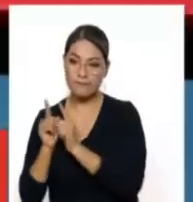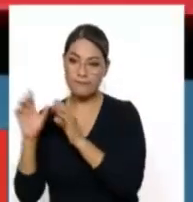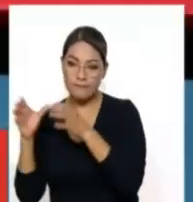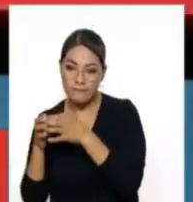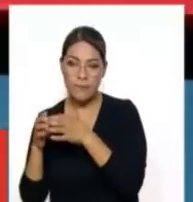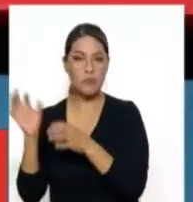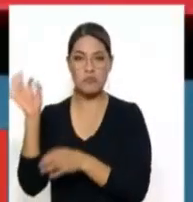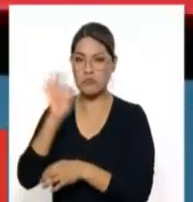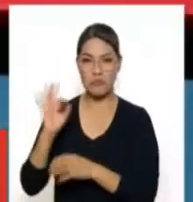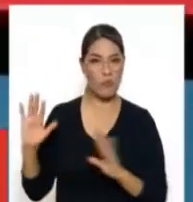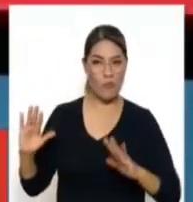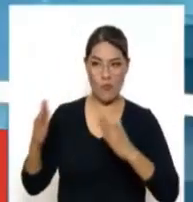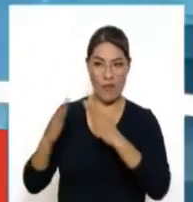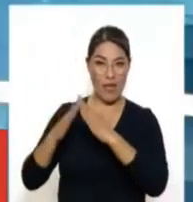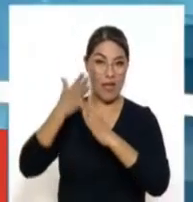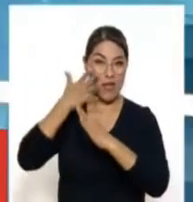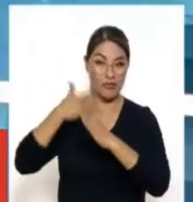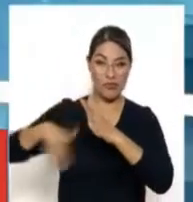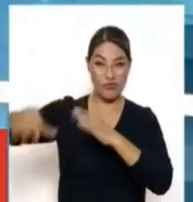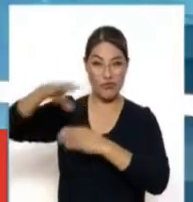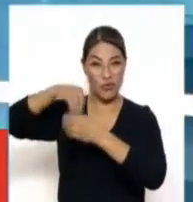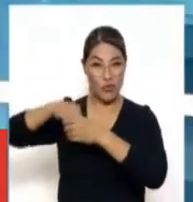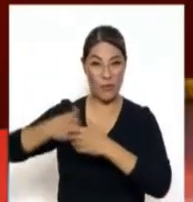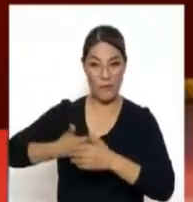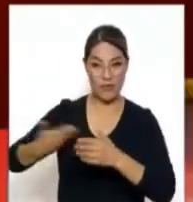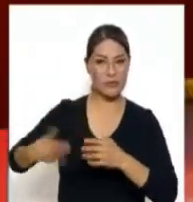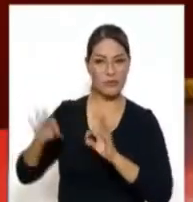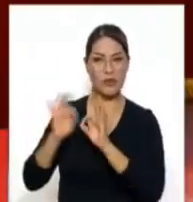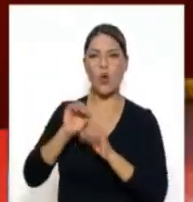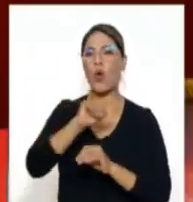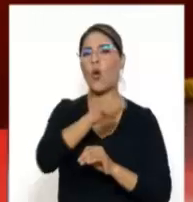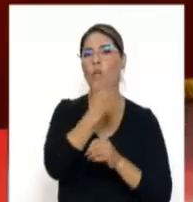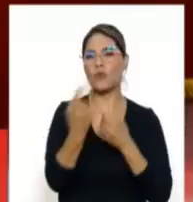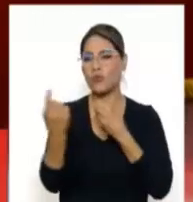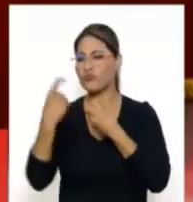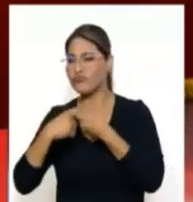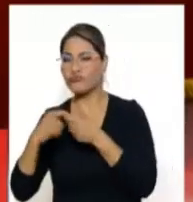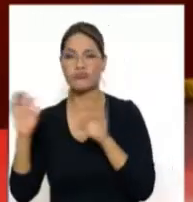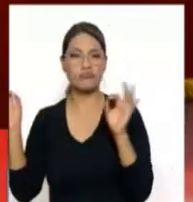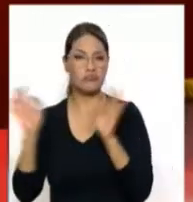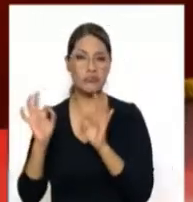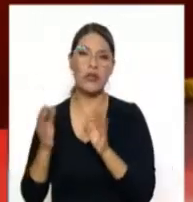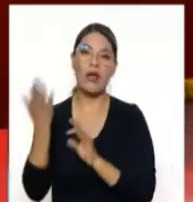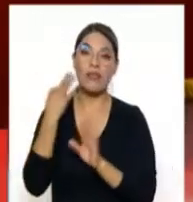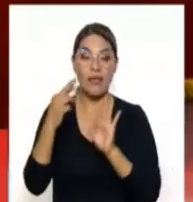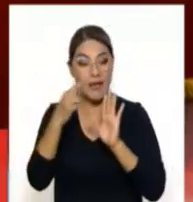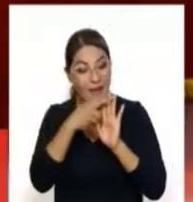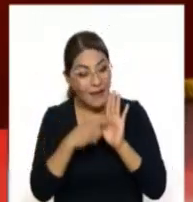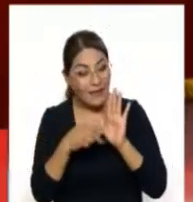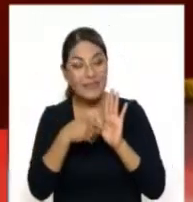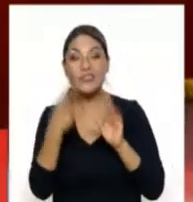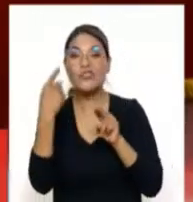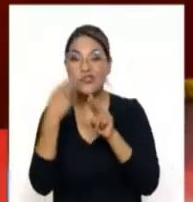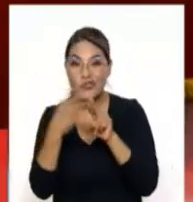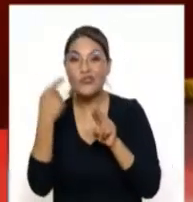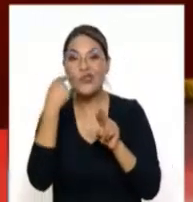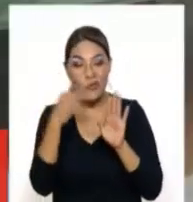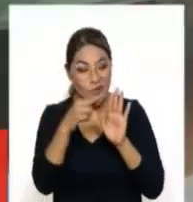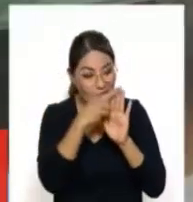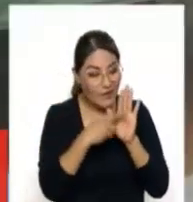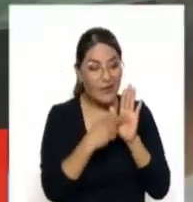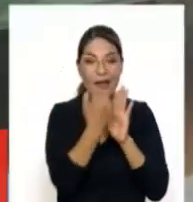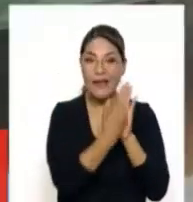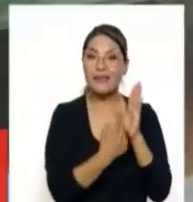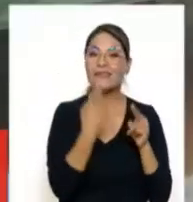con funcionarios de Odebrecht y otros empresarios peruanos de la construcción, pese a los registros de ingreso mostrados por la fiscalía.